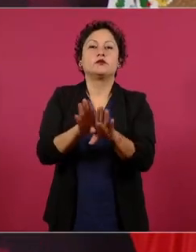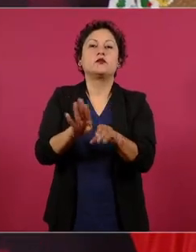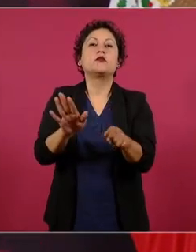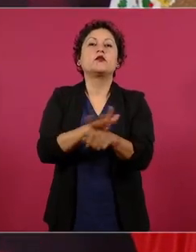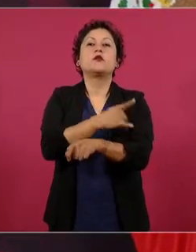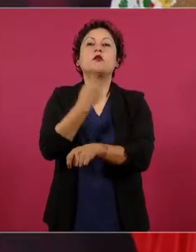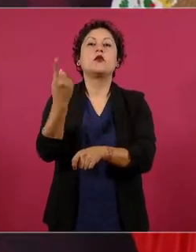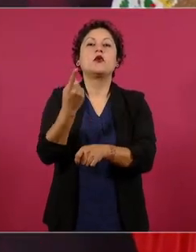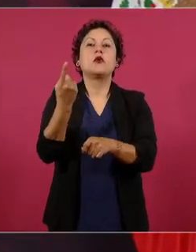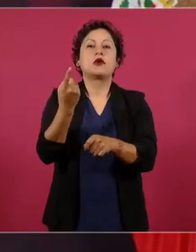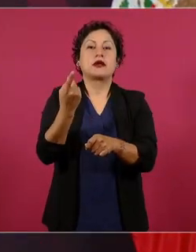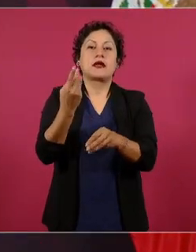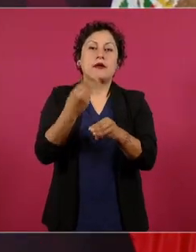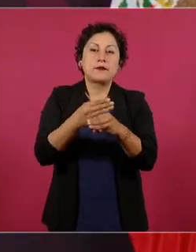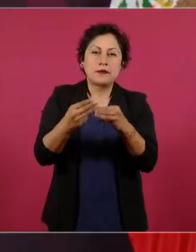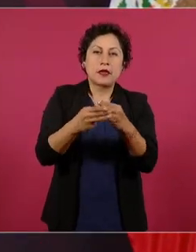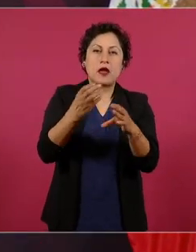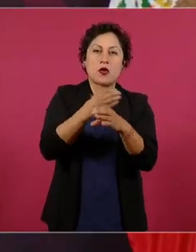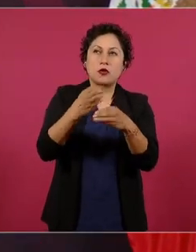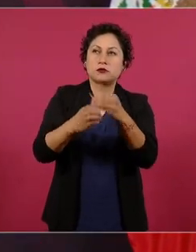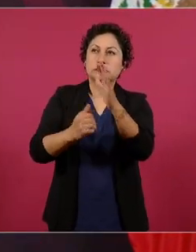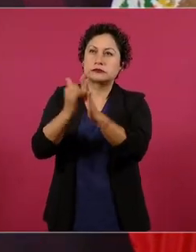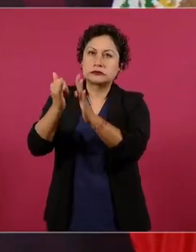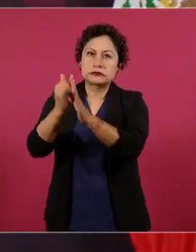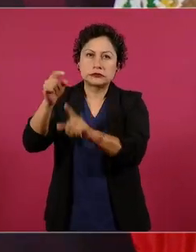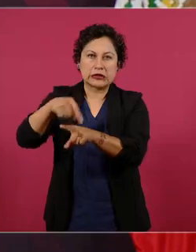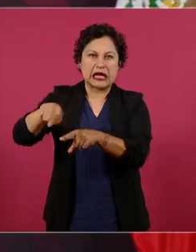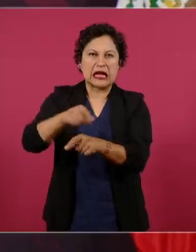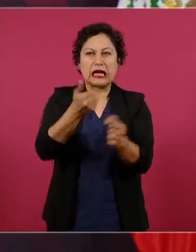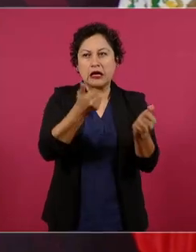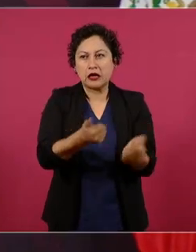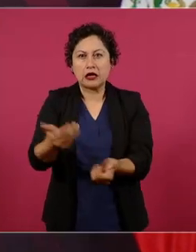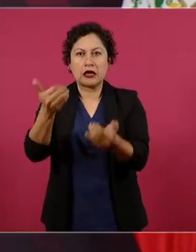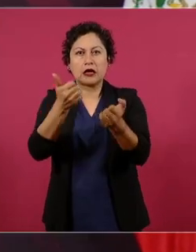material. Y hubo un enfrentamiento